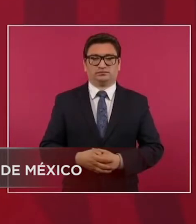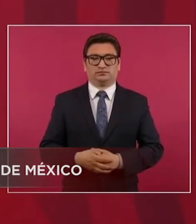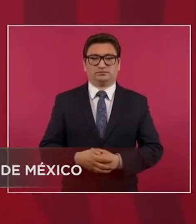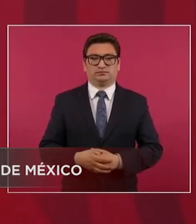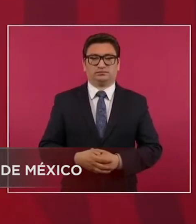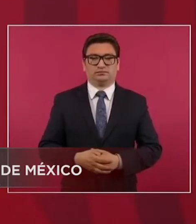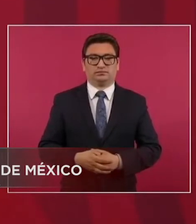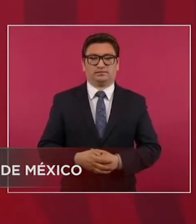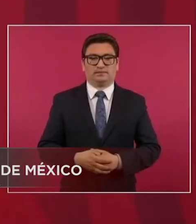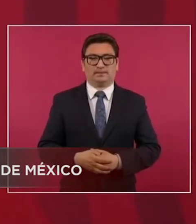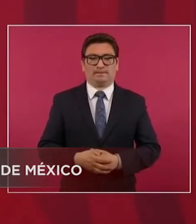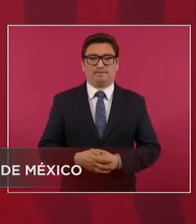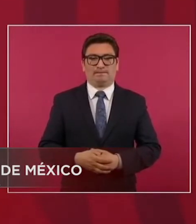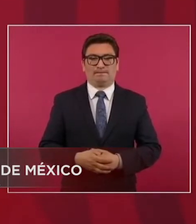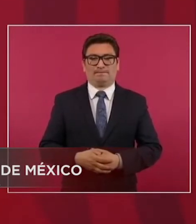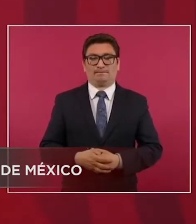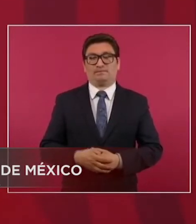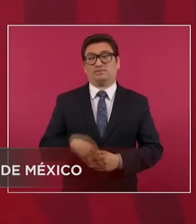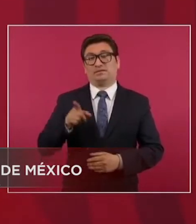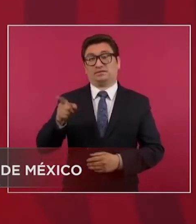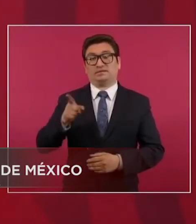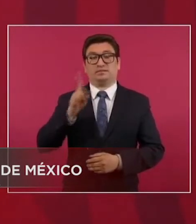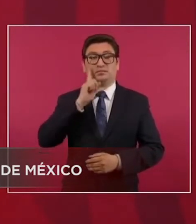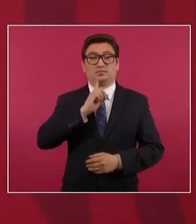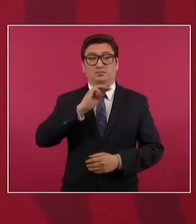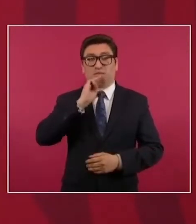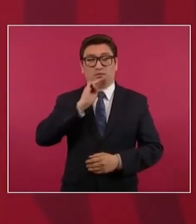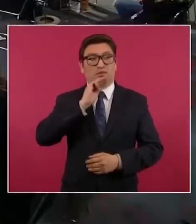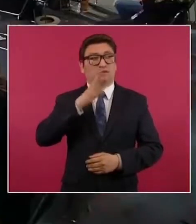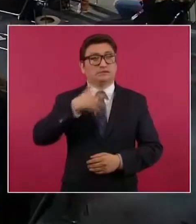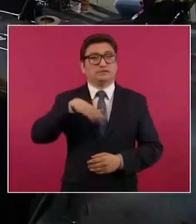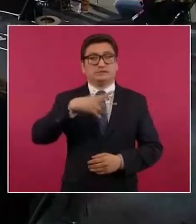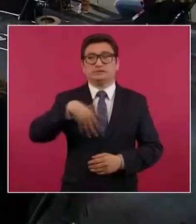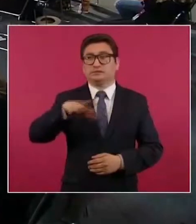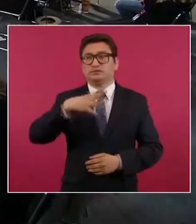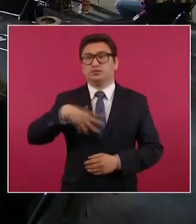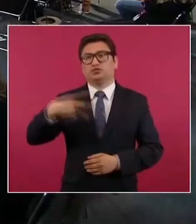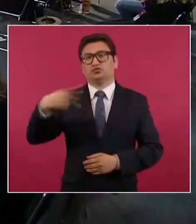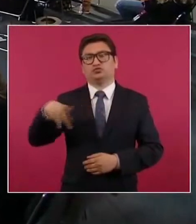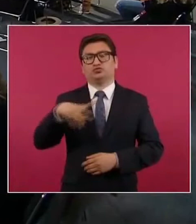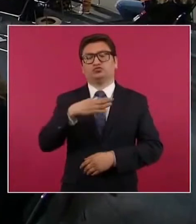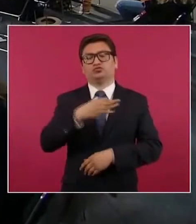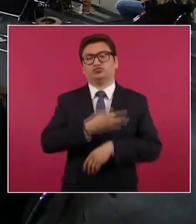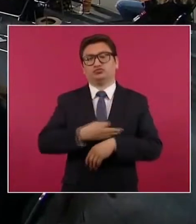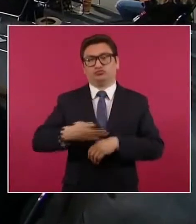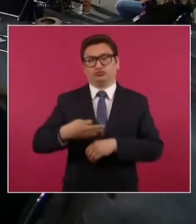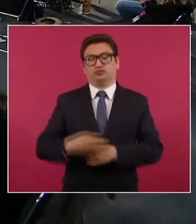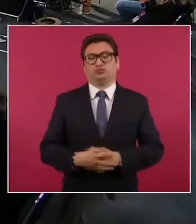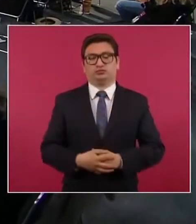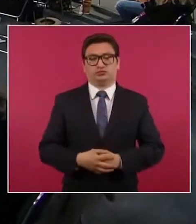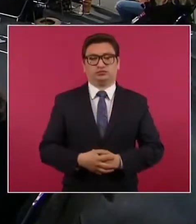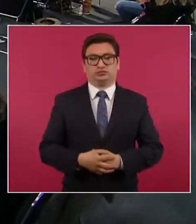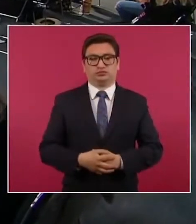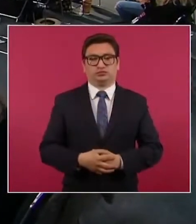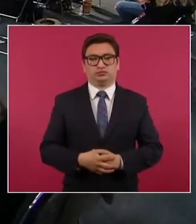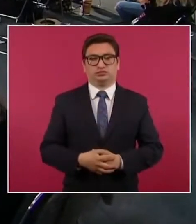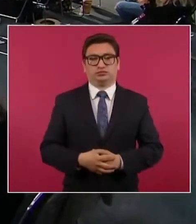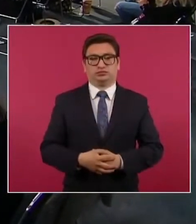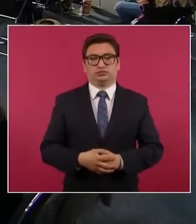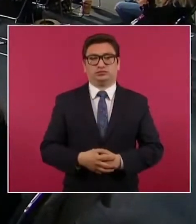pues que como madre andaba buscando también a un familiar y